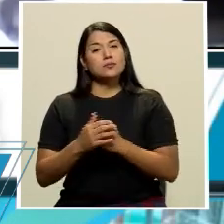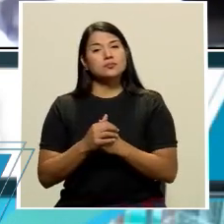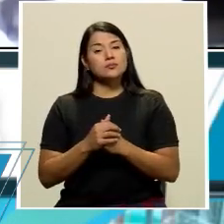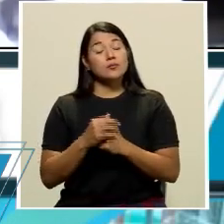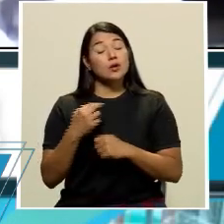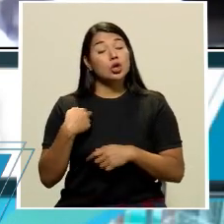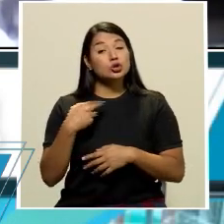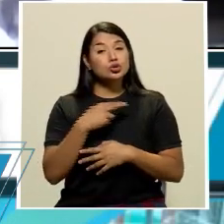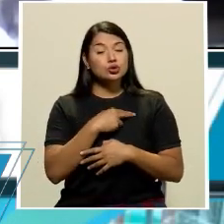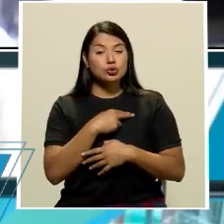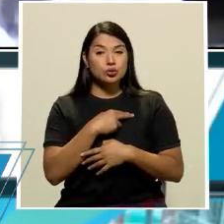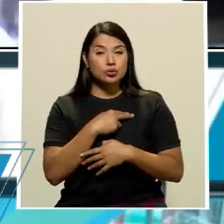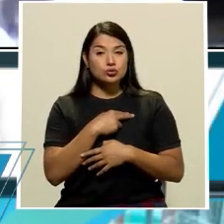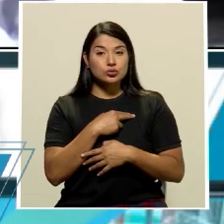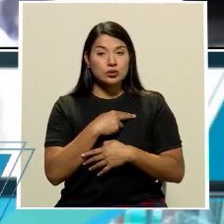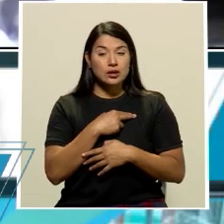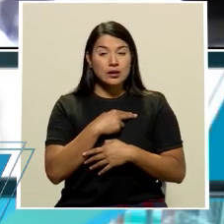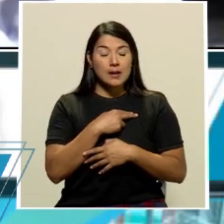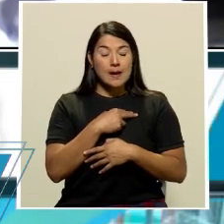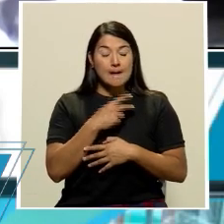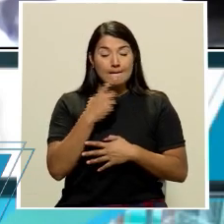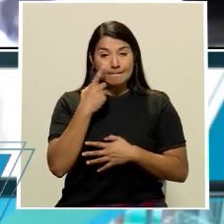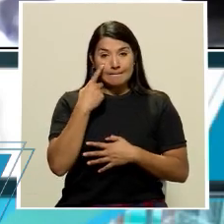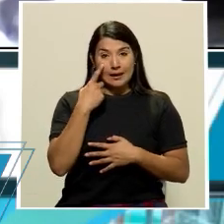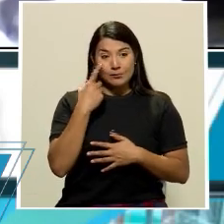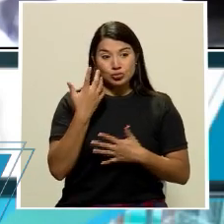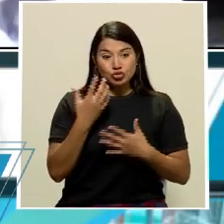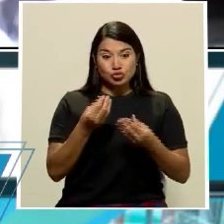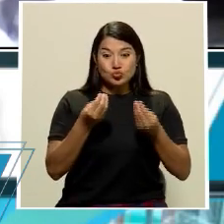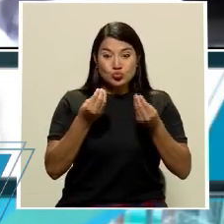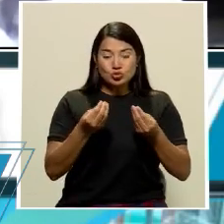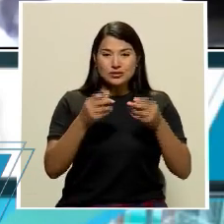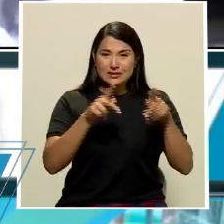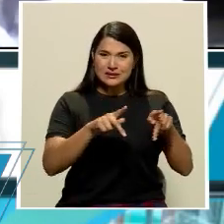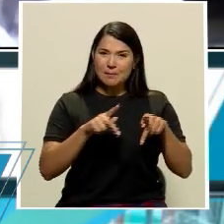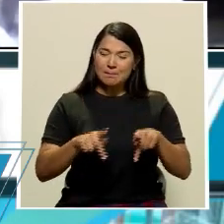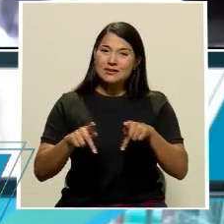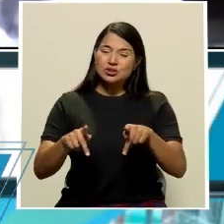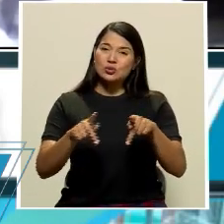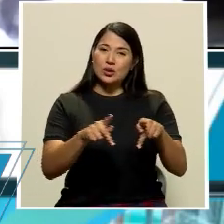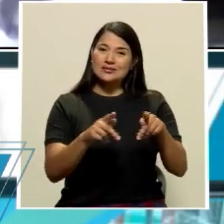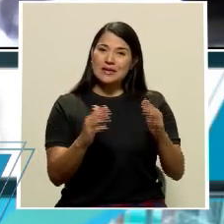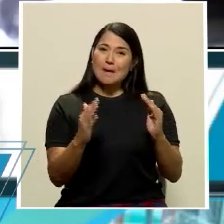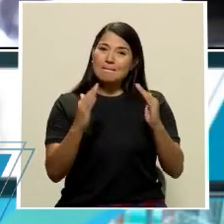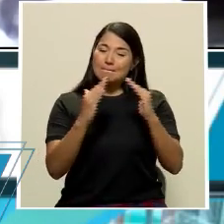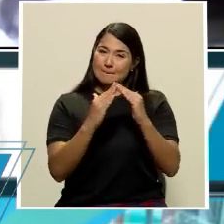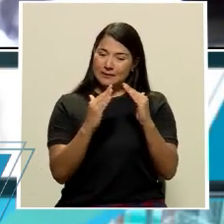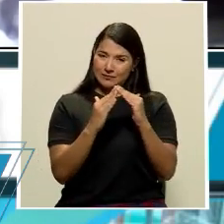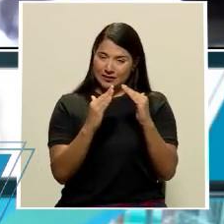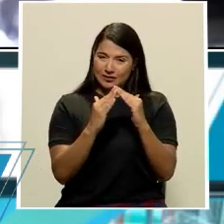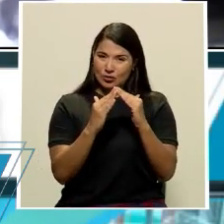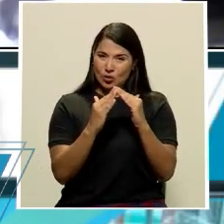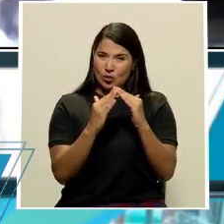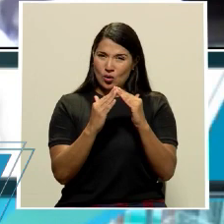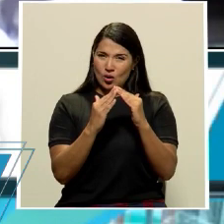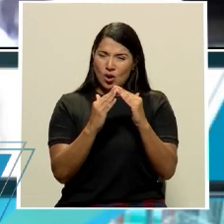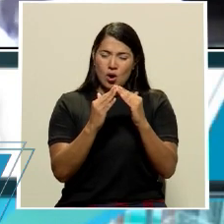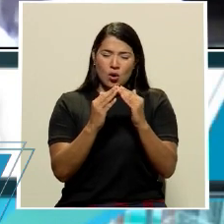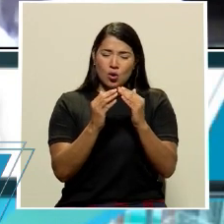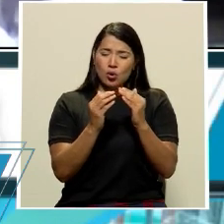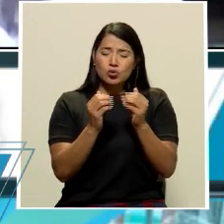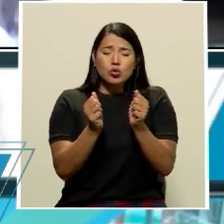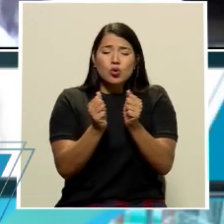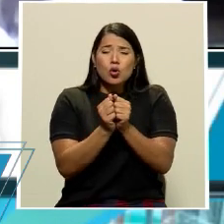hay una gran cantidad de personas viviendo en condiciones muy